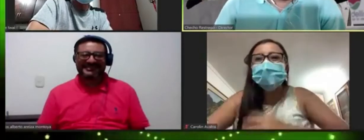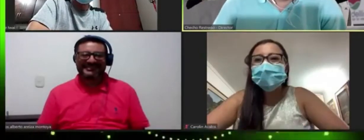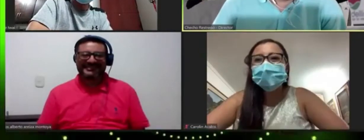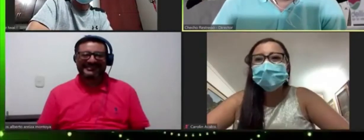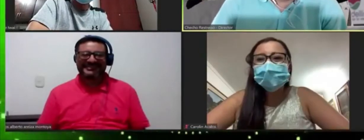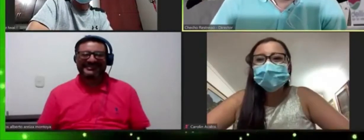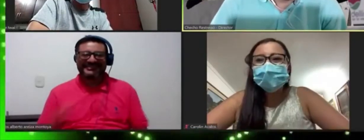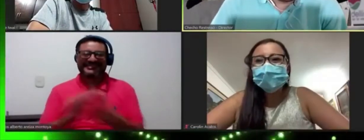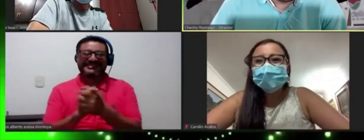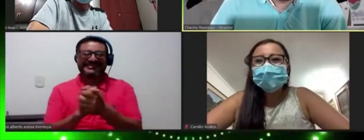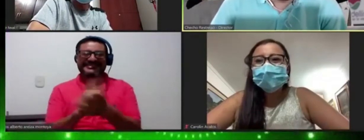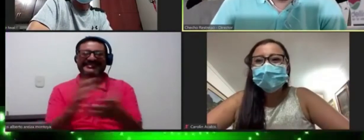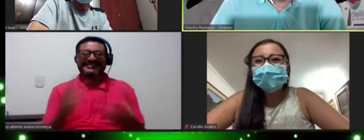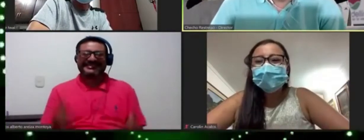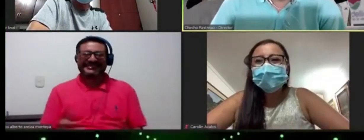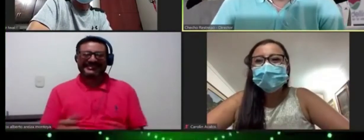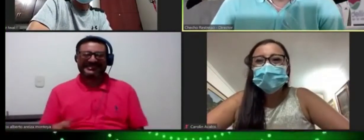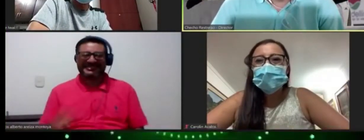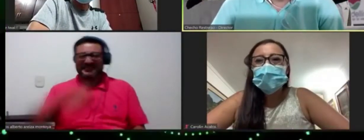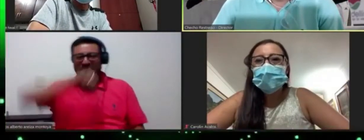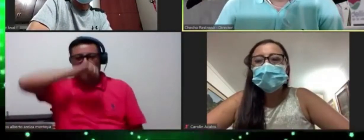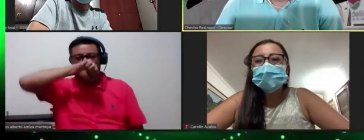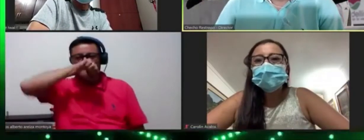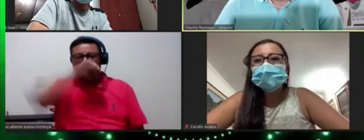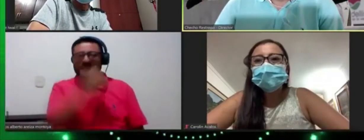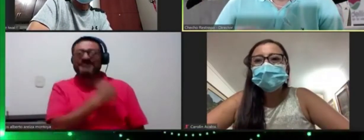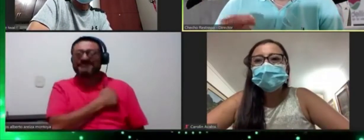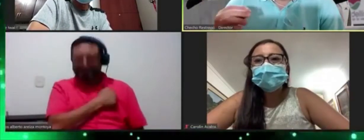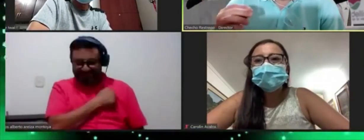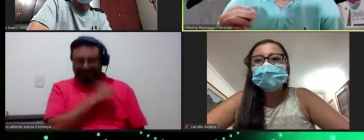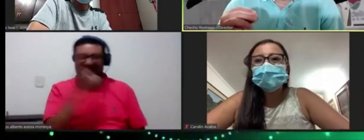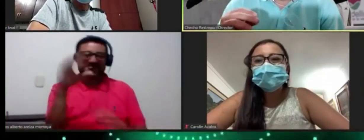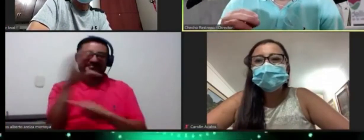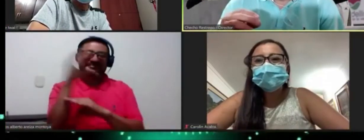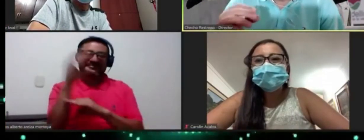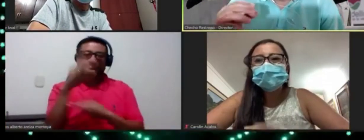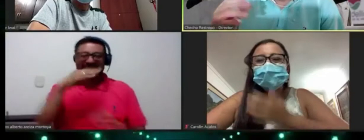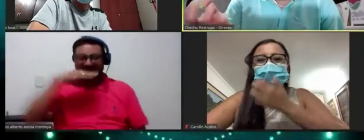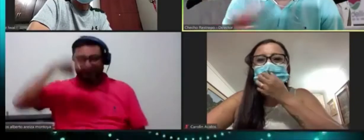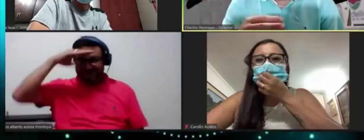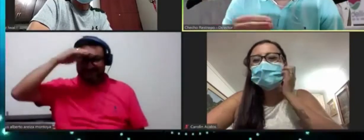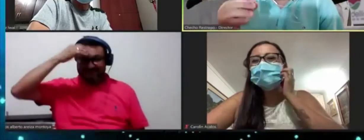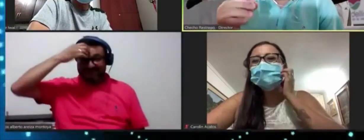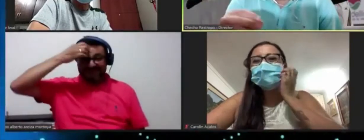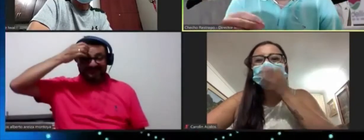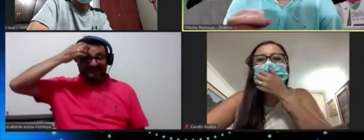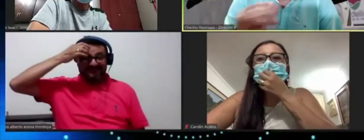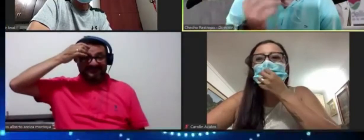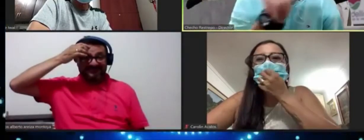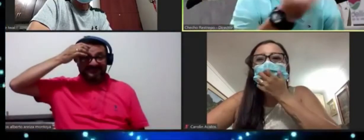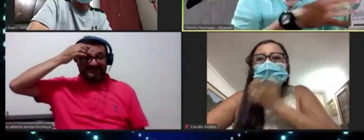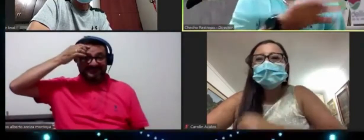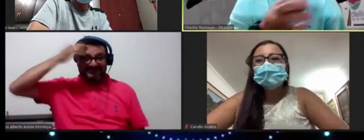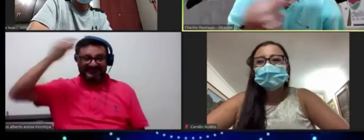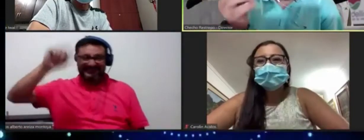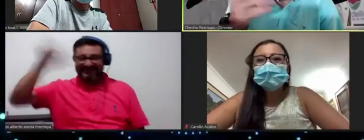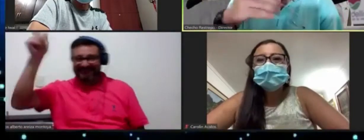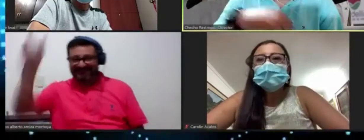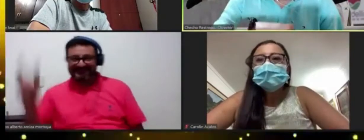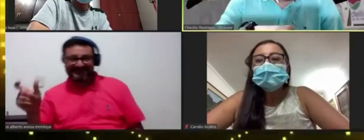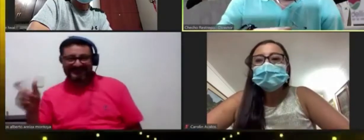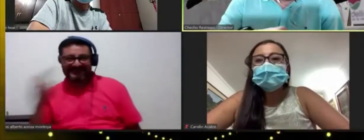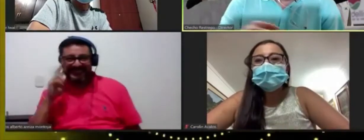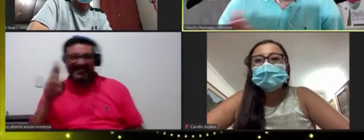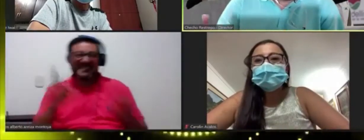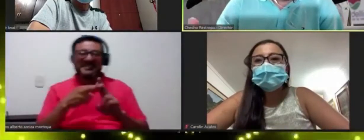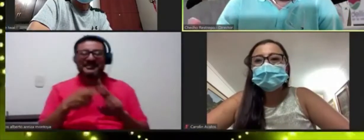por querer tanto nuestro país, por querer nuestra ciudad. Hay veces ve más fácil las bondades la gente desde afuera que